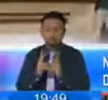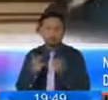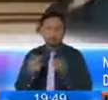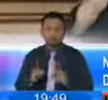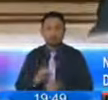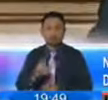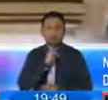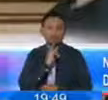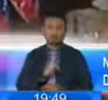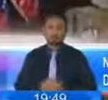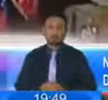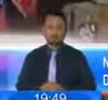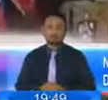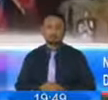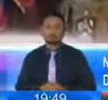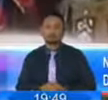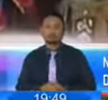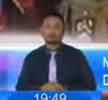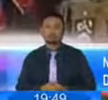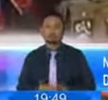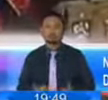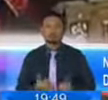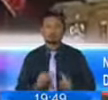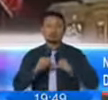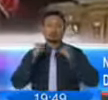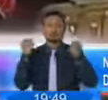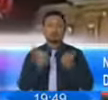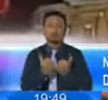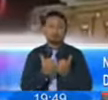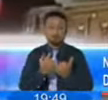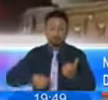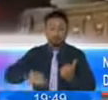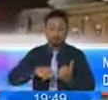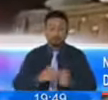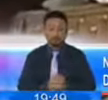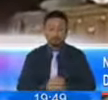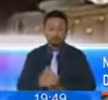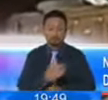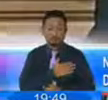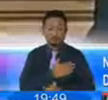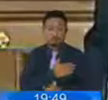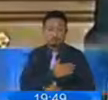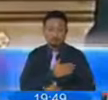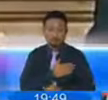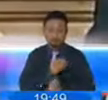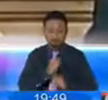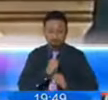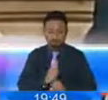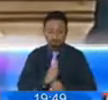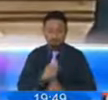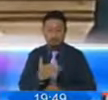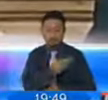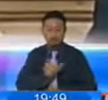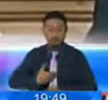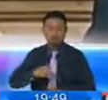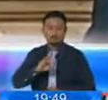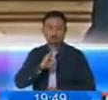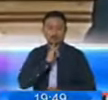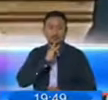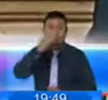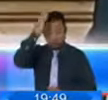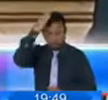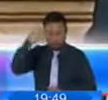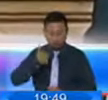con Estados Unidos. De esta magna Asamblea Nacional Constituyente, yo le ratifico al presidente Donald Trump